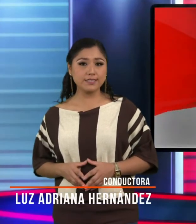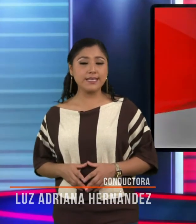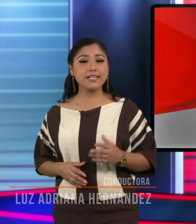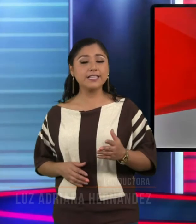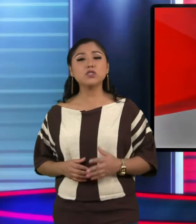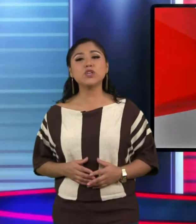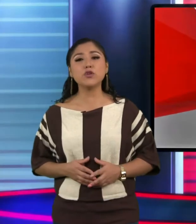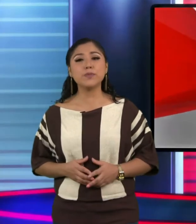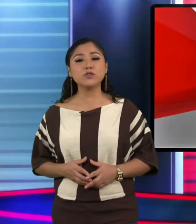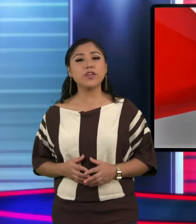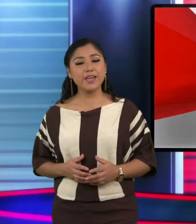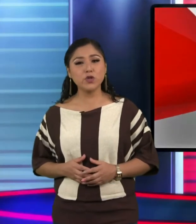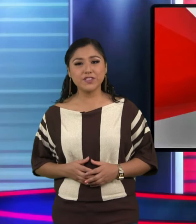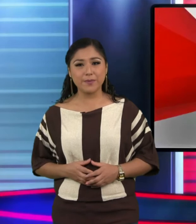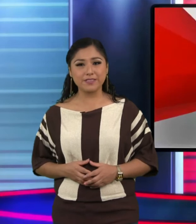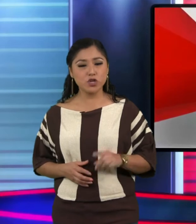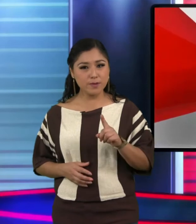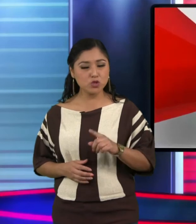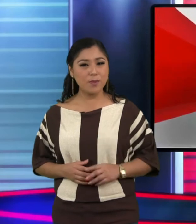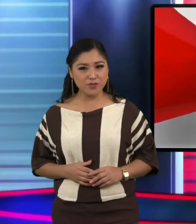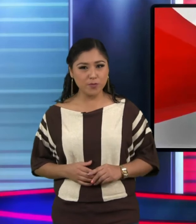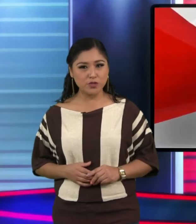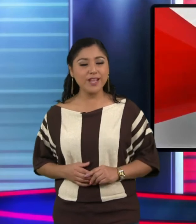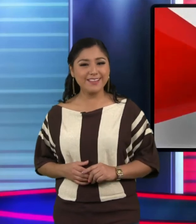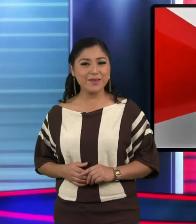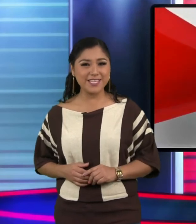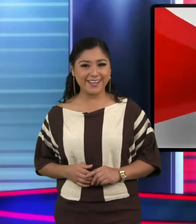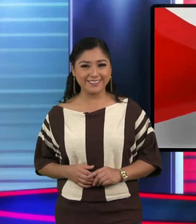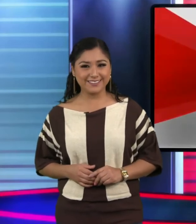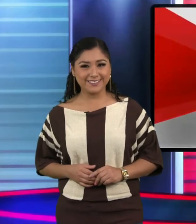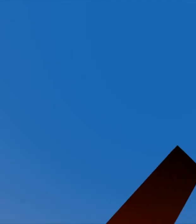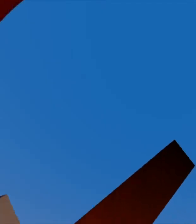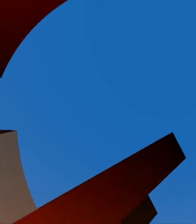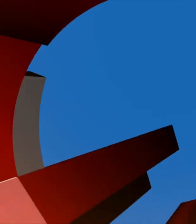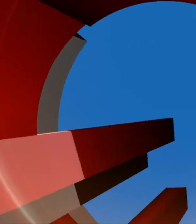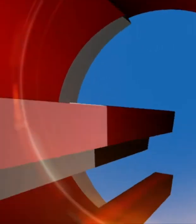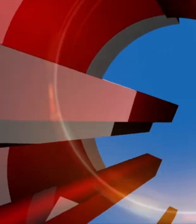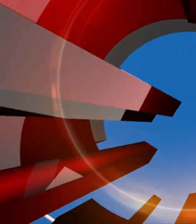redes sociales y adquirir su diario impreso de Diario de Chiapas. Nos vemos con más información el día de mañana.